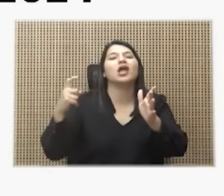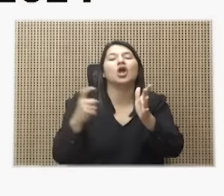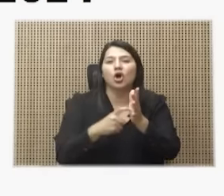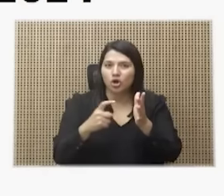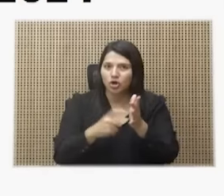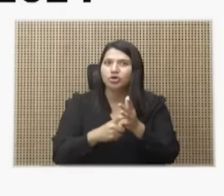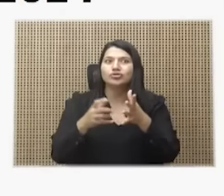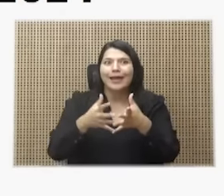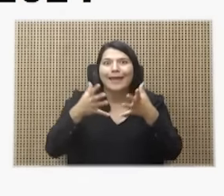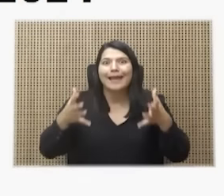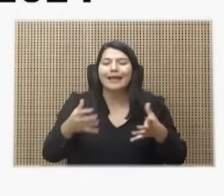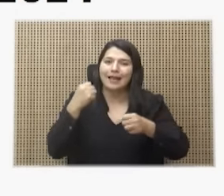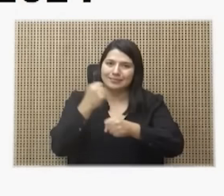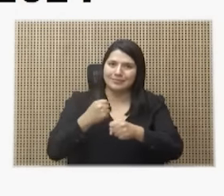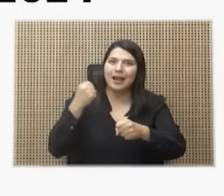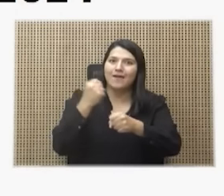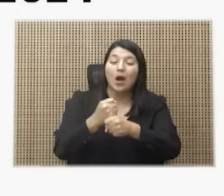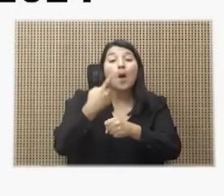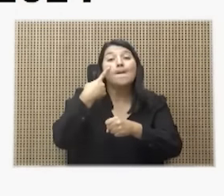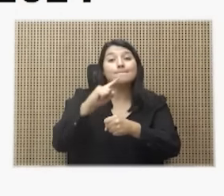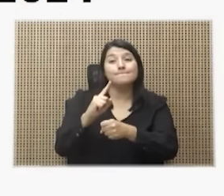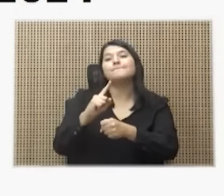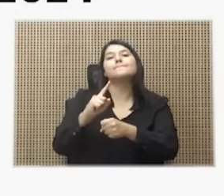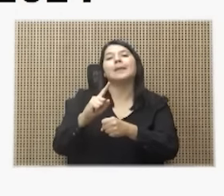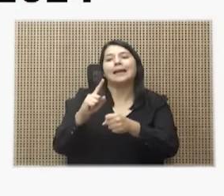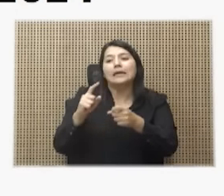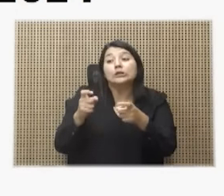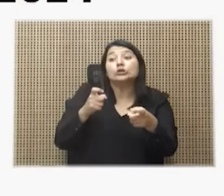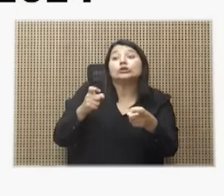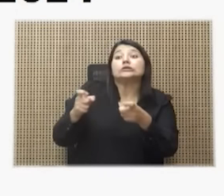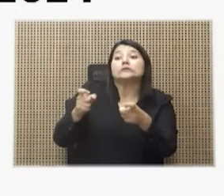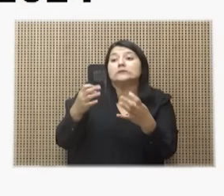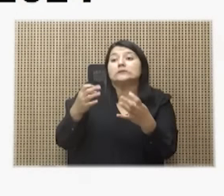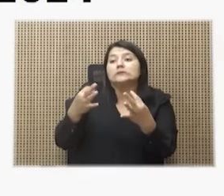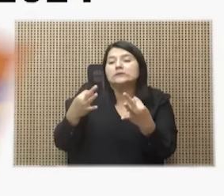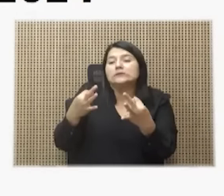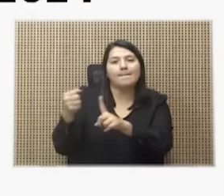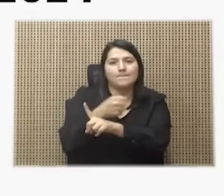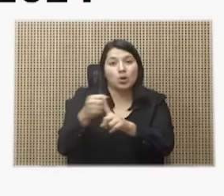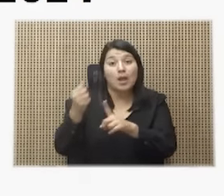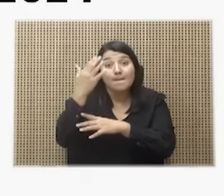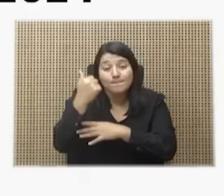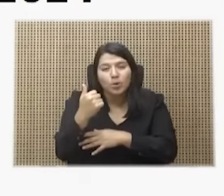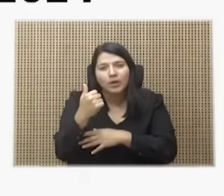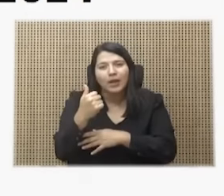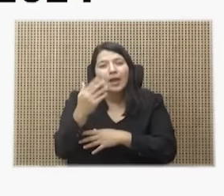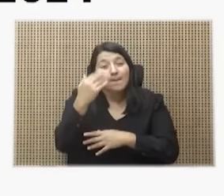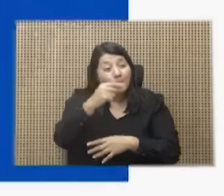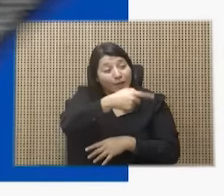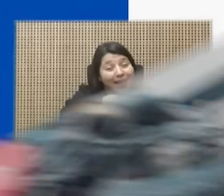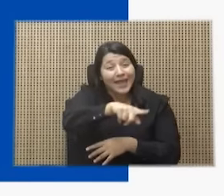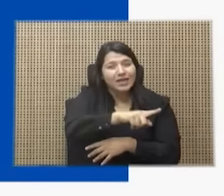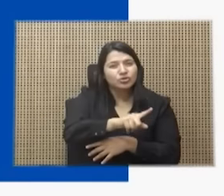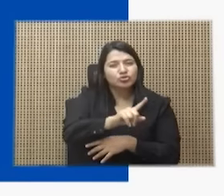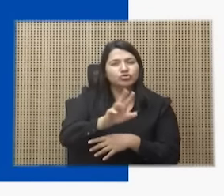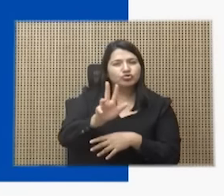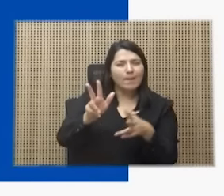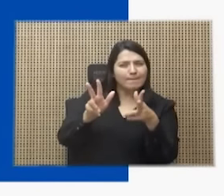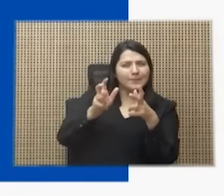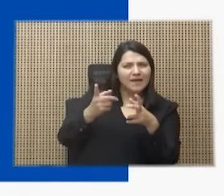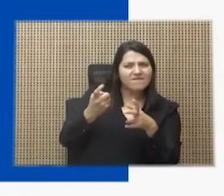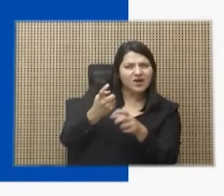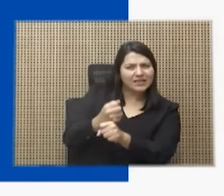trabajo para contener la violencia que ha hecho este gobierno, pues baja 2 puntos la percepción de inseguridad. Asimismo,